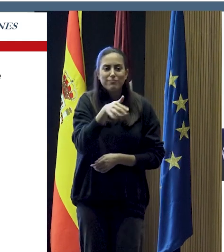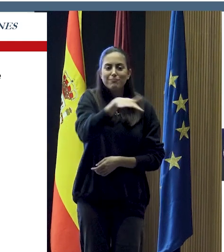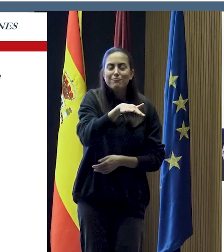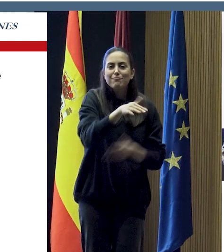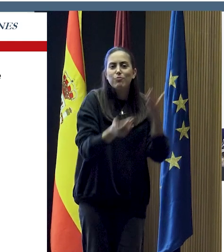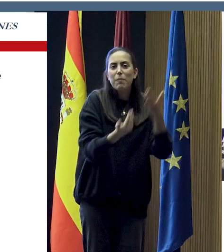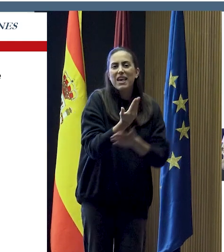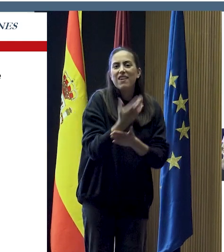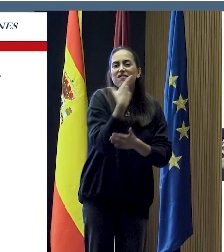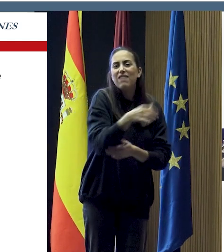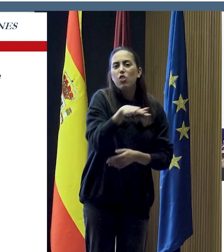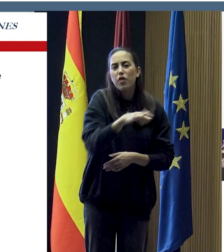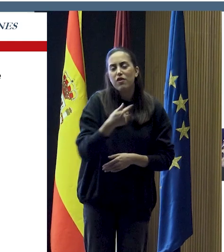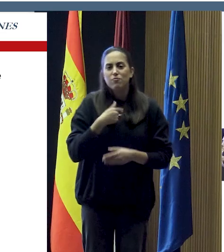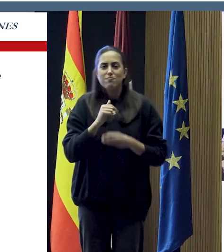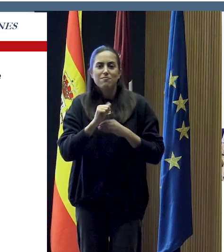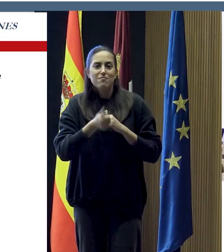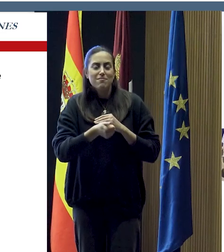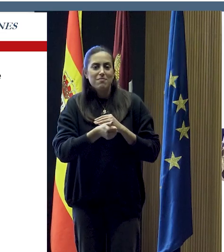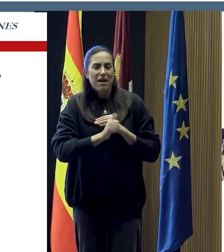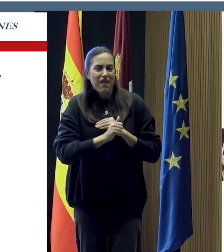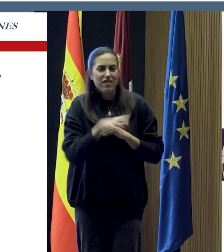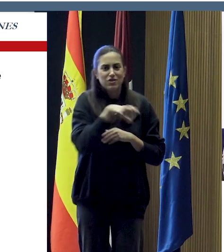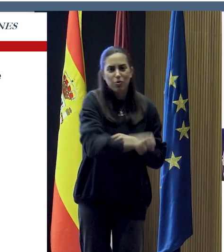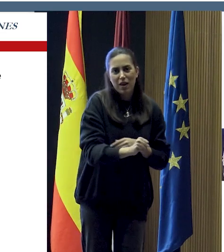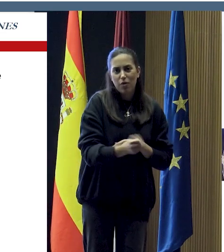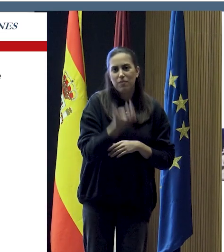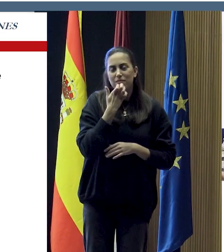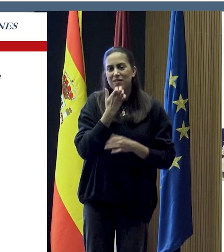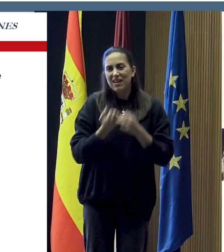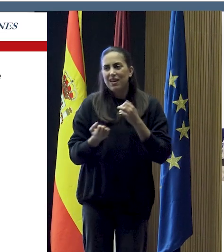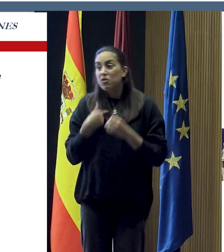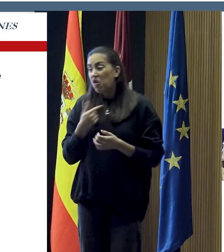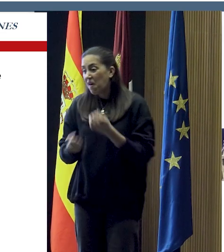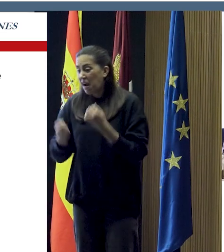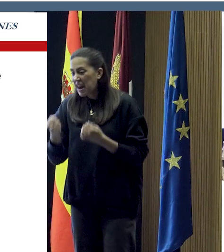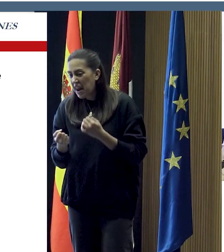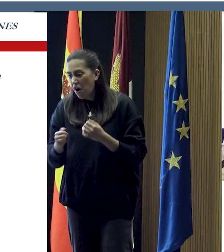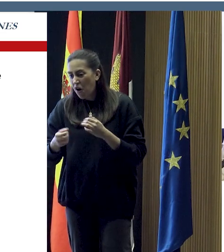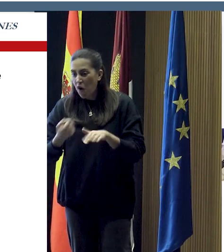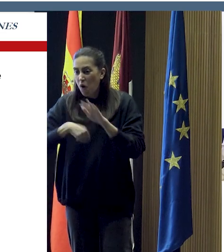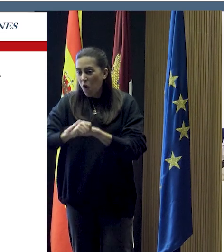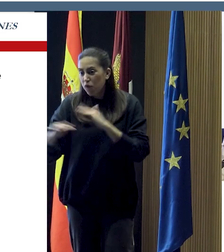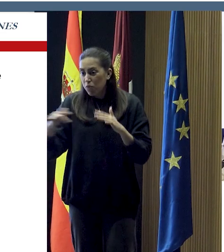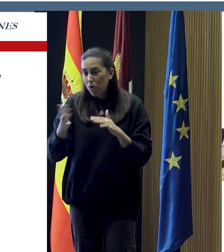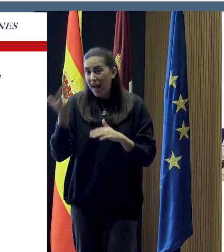mañana? Y te dice, pues vengo de comprar patatas, pero estoy corriendo la carrera y el fútbol ganó ayer en Madrid.